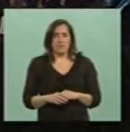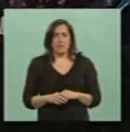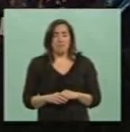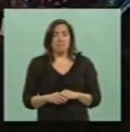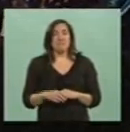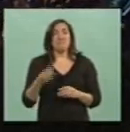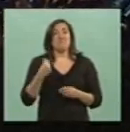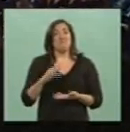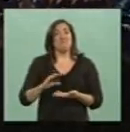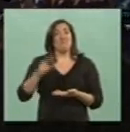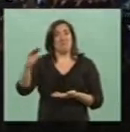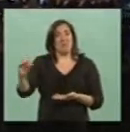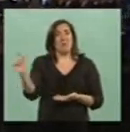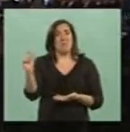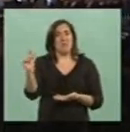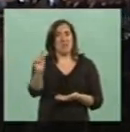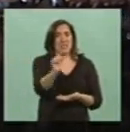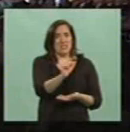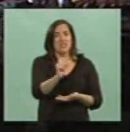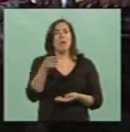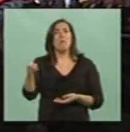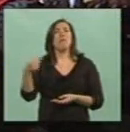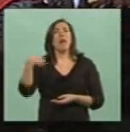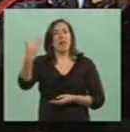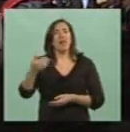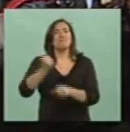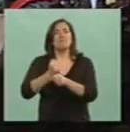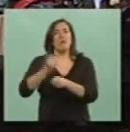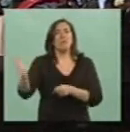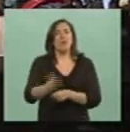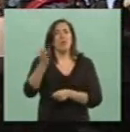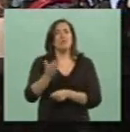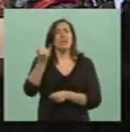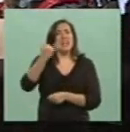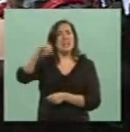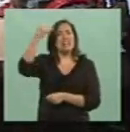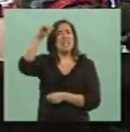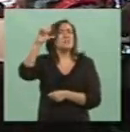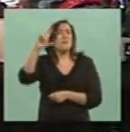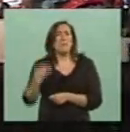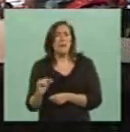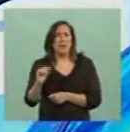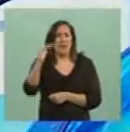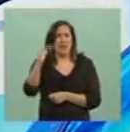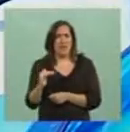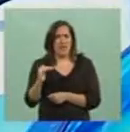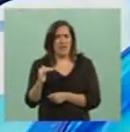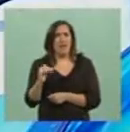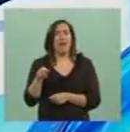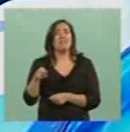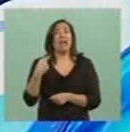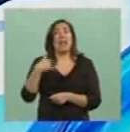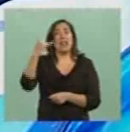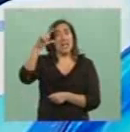de financiamiento productivo a tasas bajísimas que han